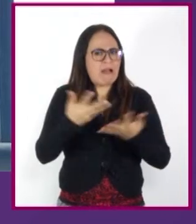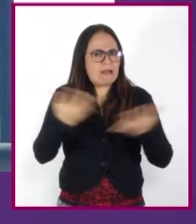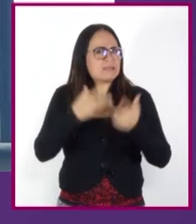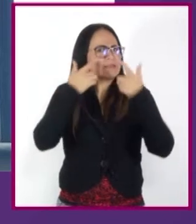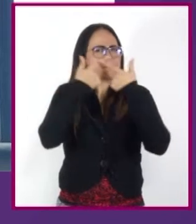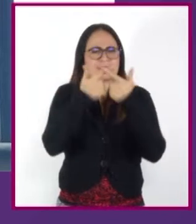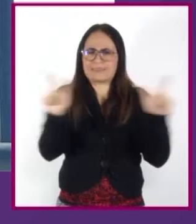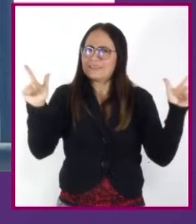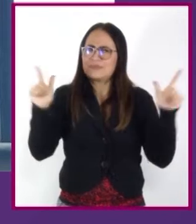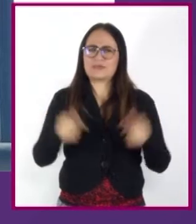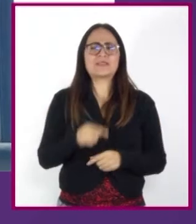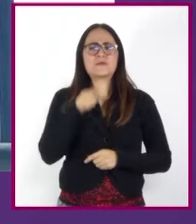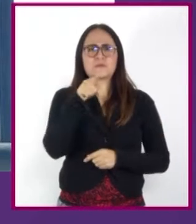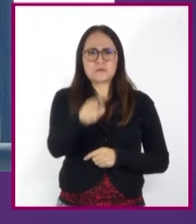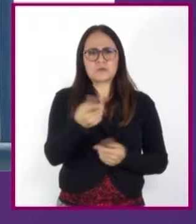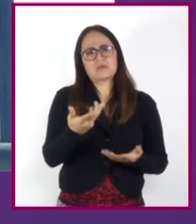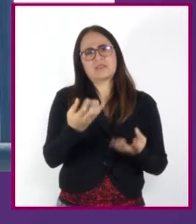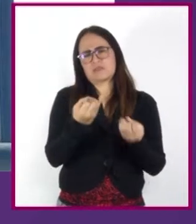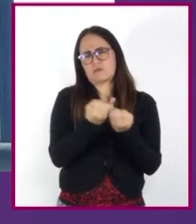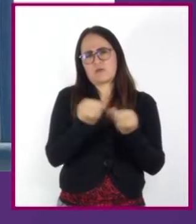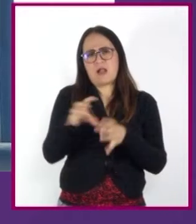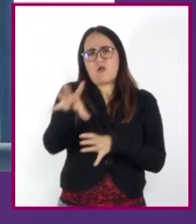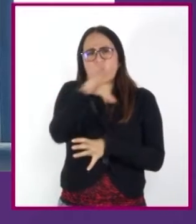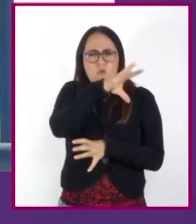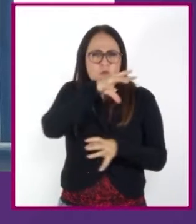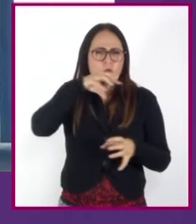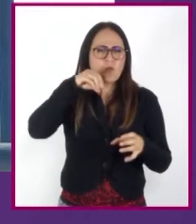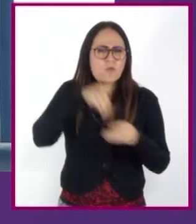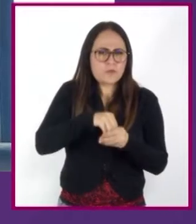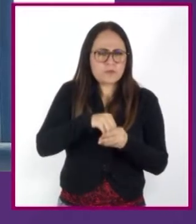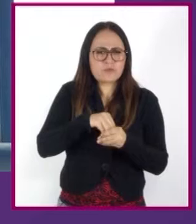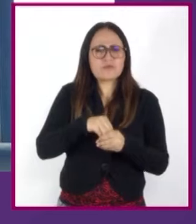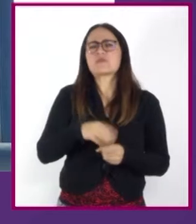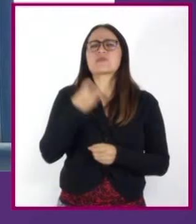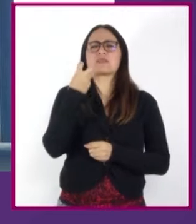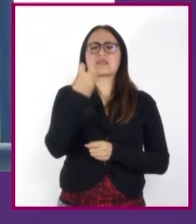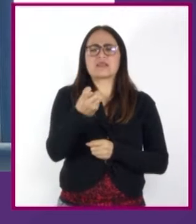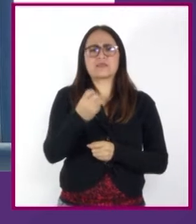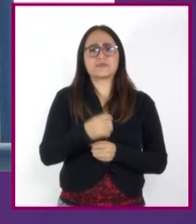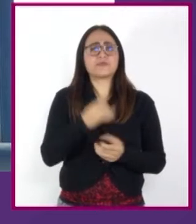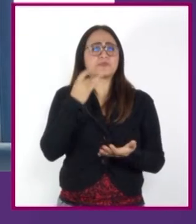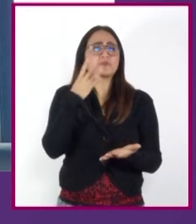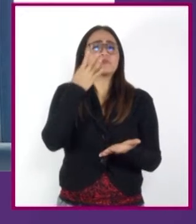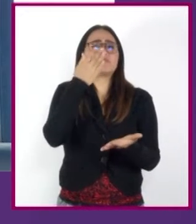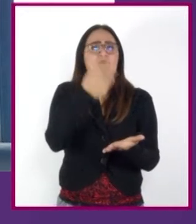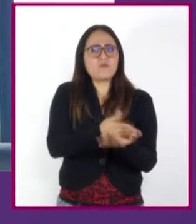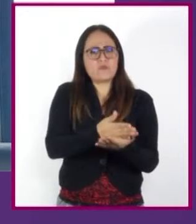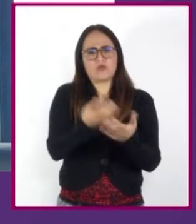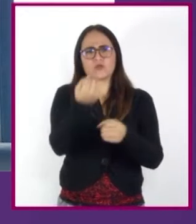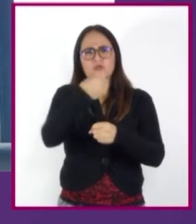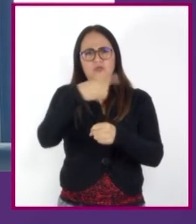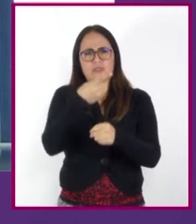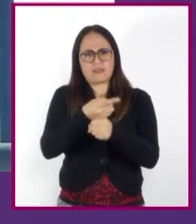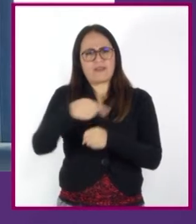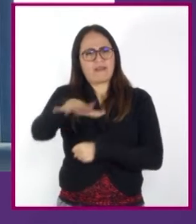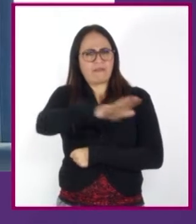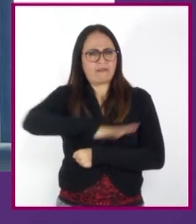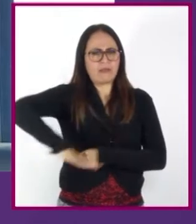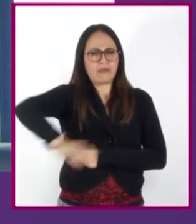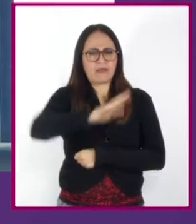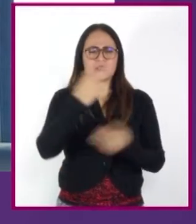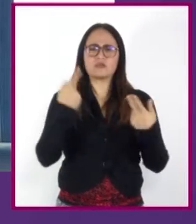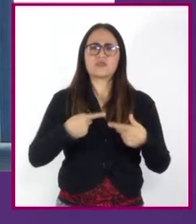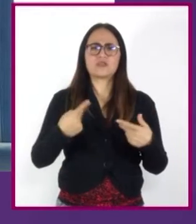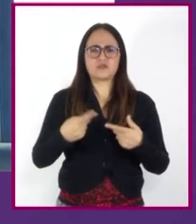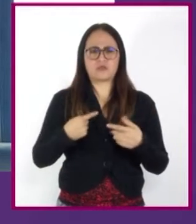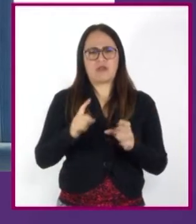quieras, que al fin y al cabo, cuando hablamos de inclusión, no solamente se está hablando de cómo la sociedad tiene que